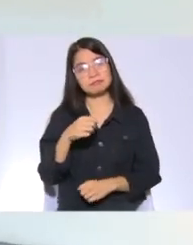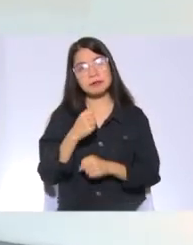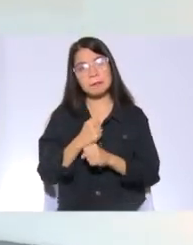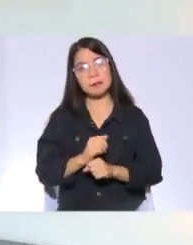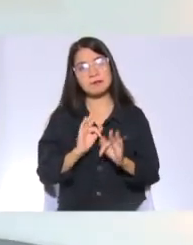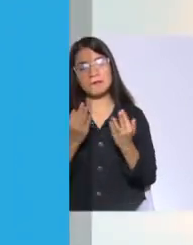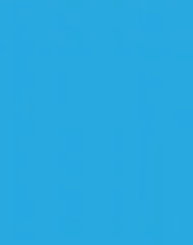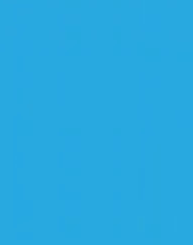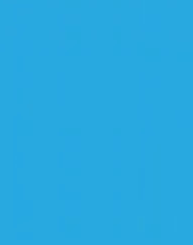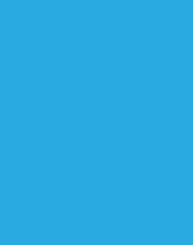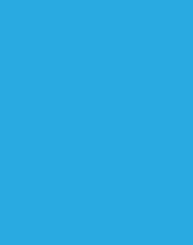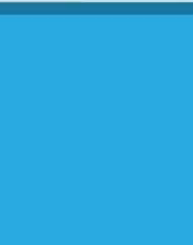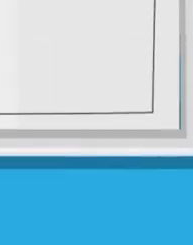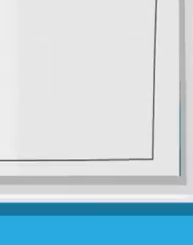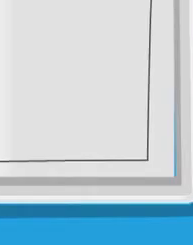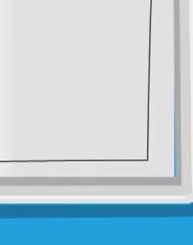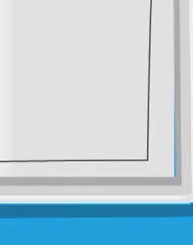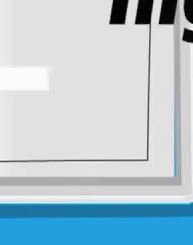cada familia en la escuela.